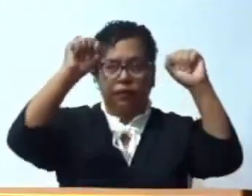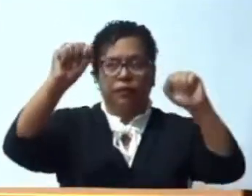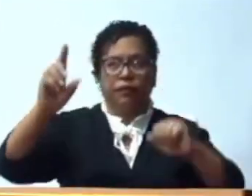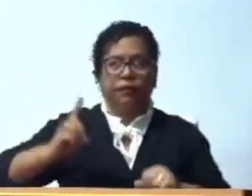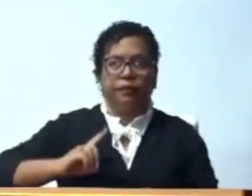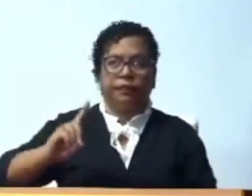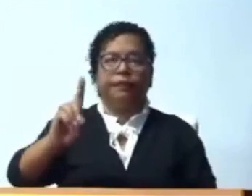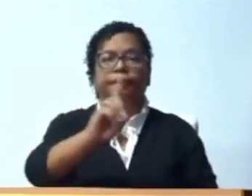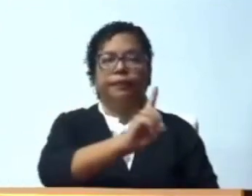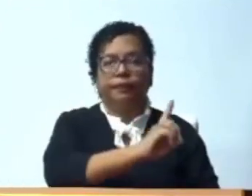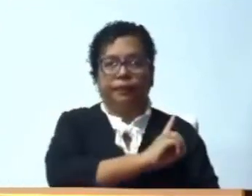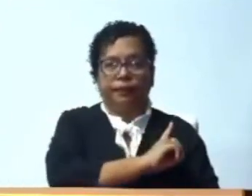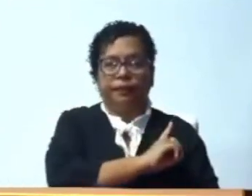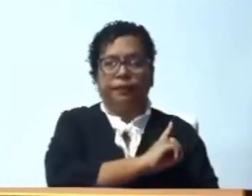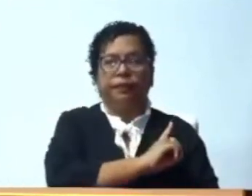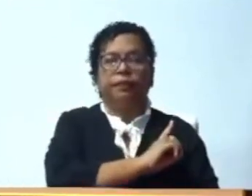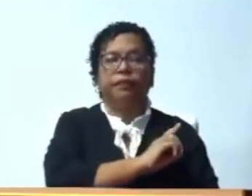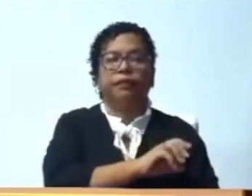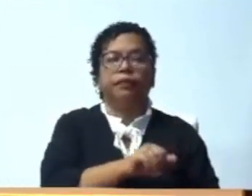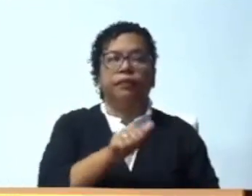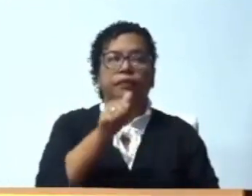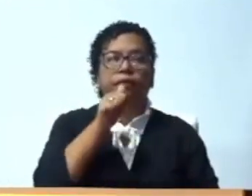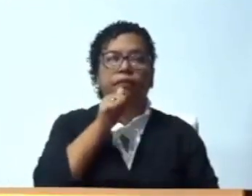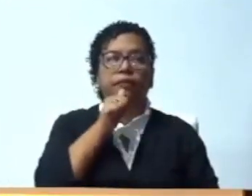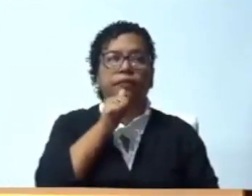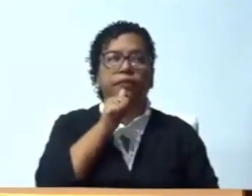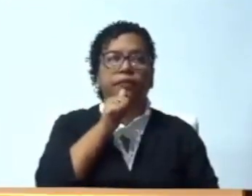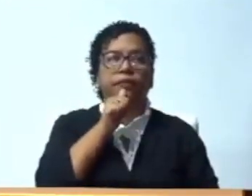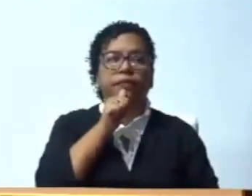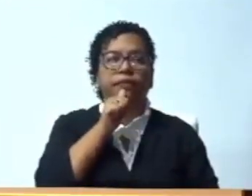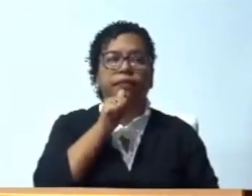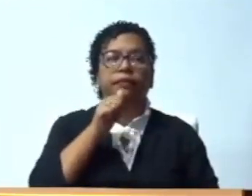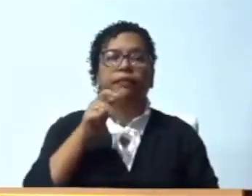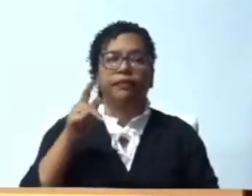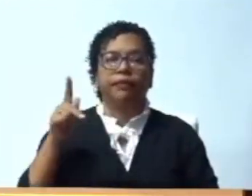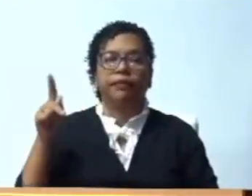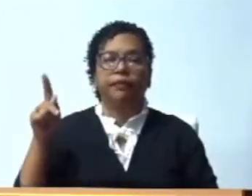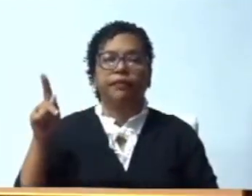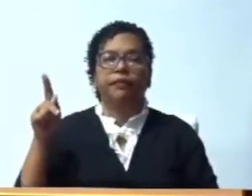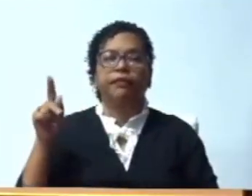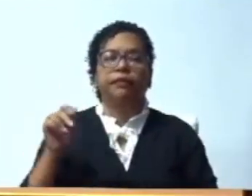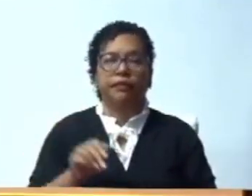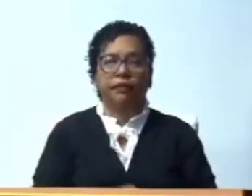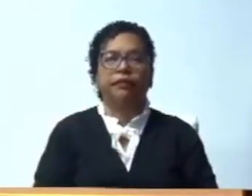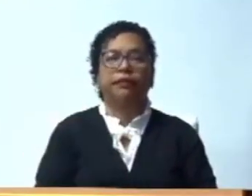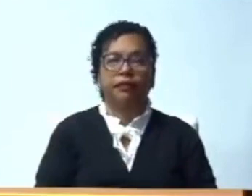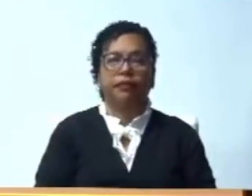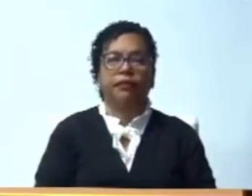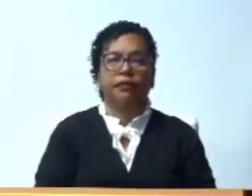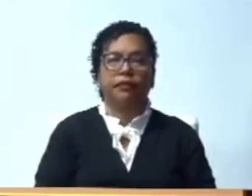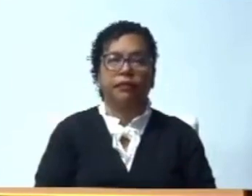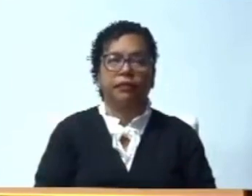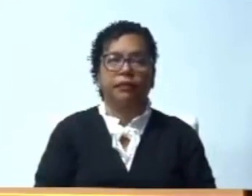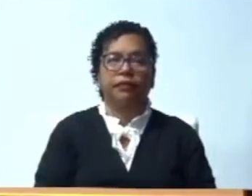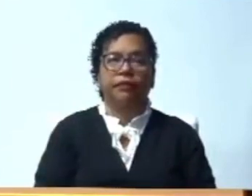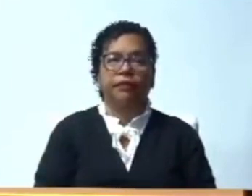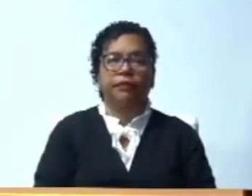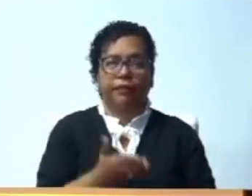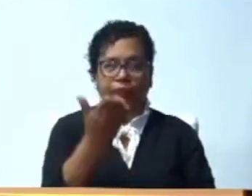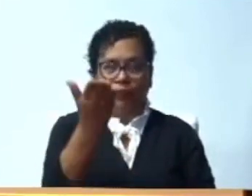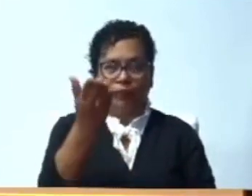Don Alfredo Pacheco Soria Buenos días honorables miembros del bufete